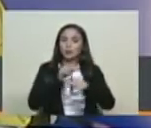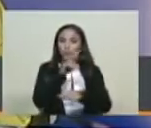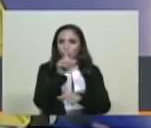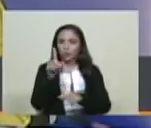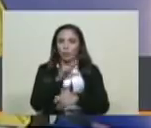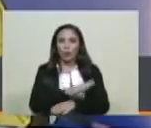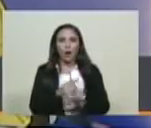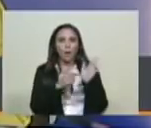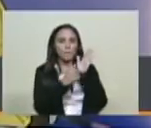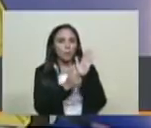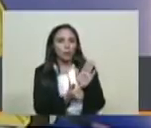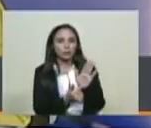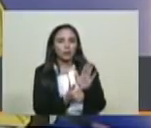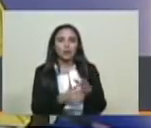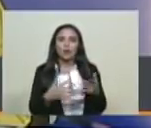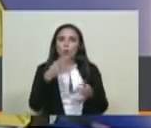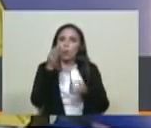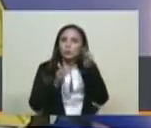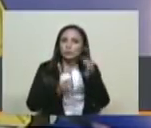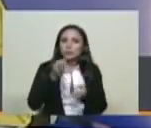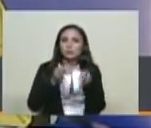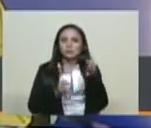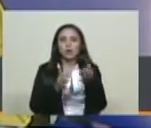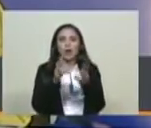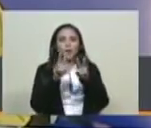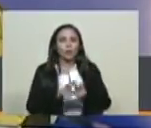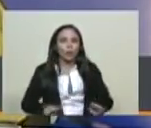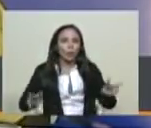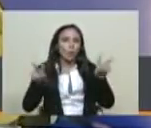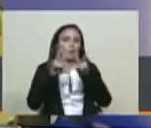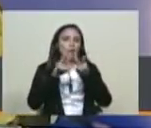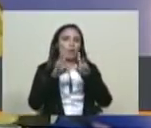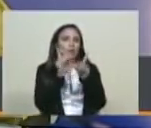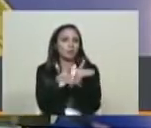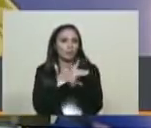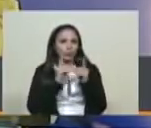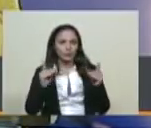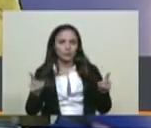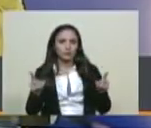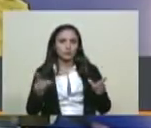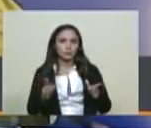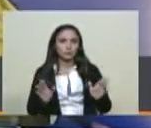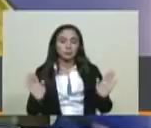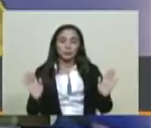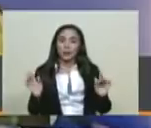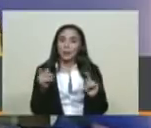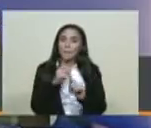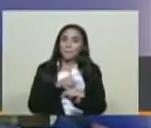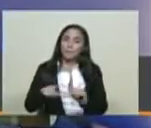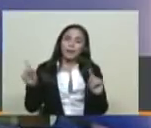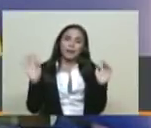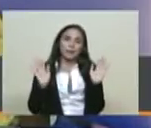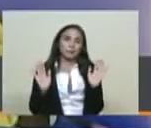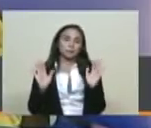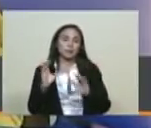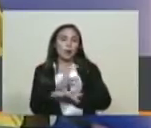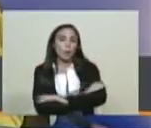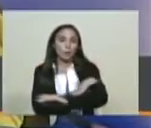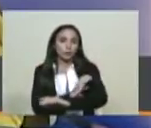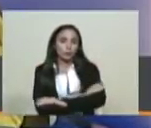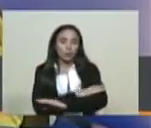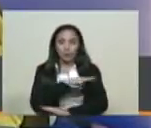mundial de justicia, de democracia. Pero las élites oligárquicas de Brasil,